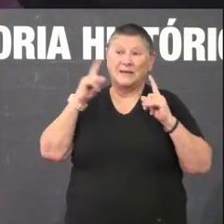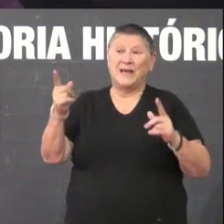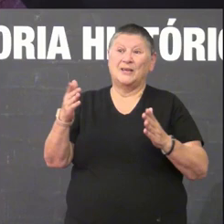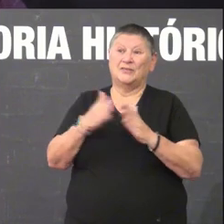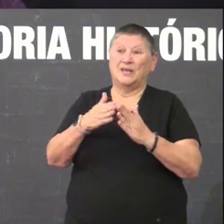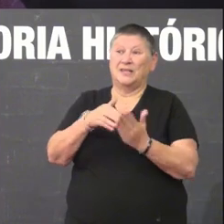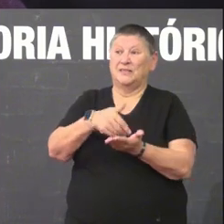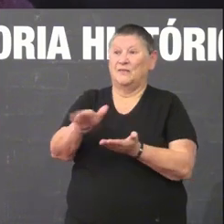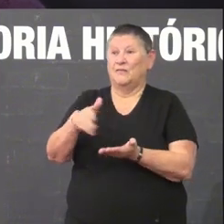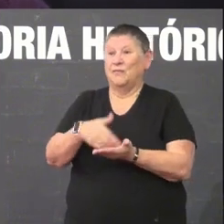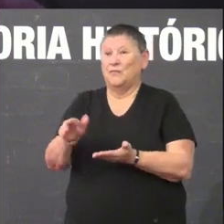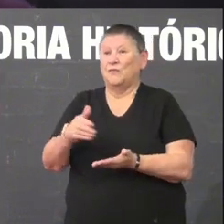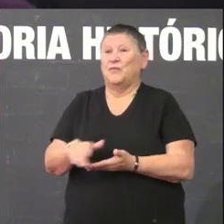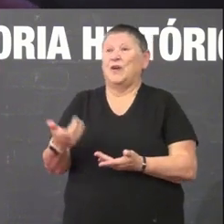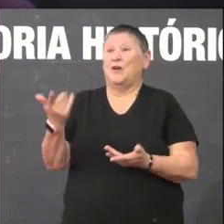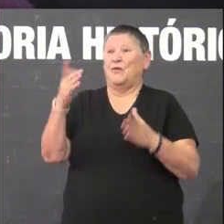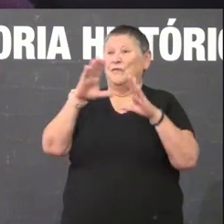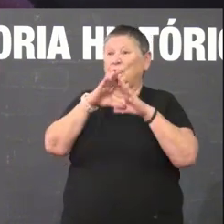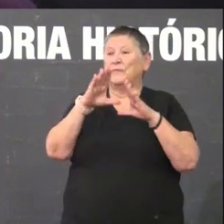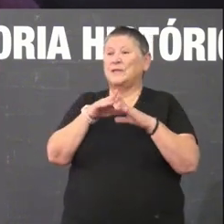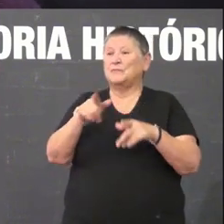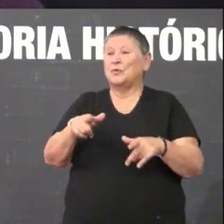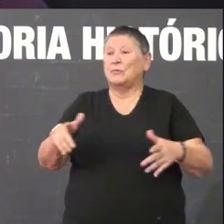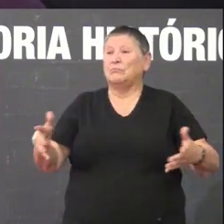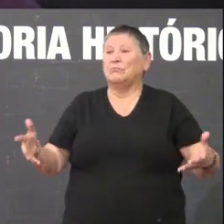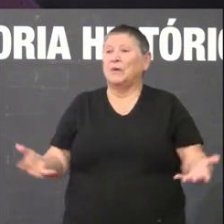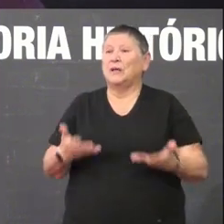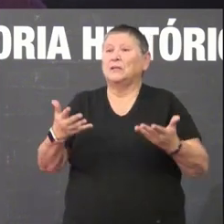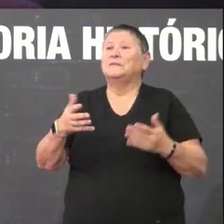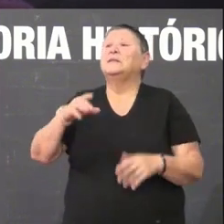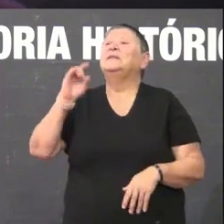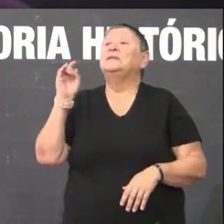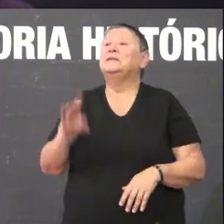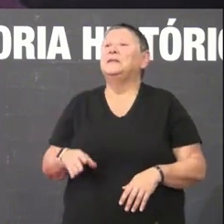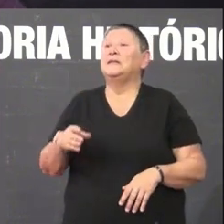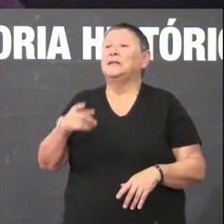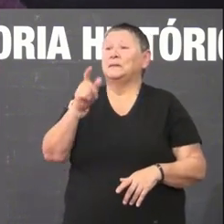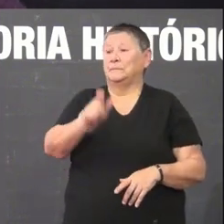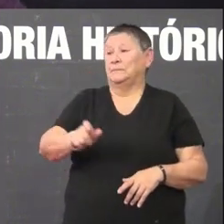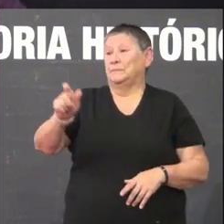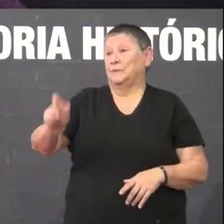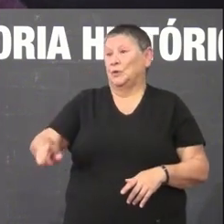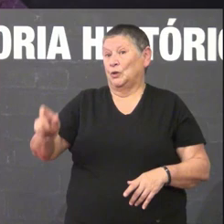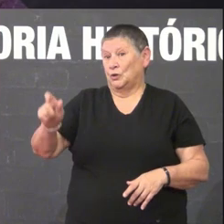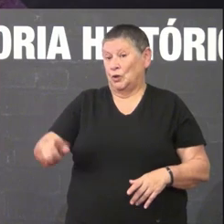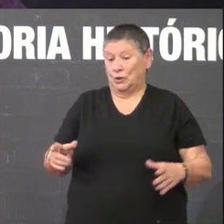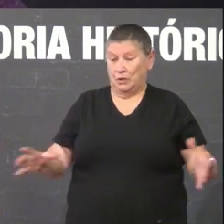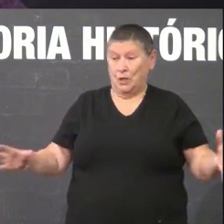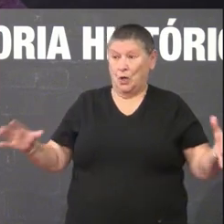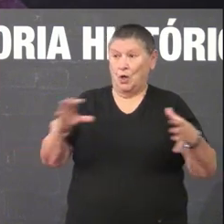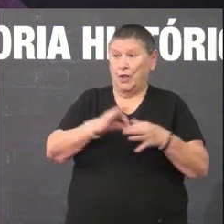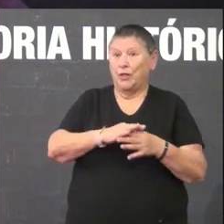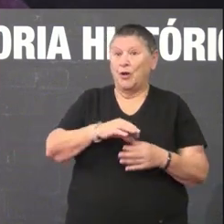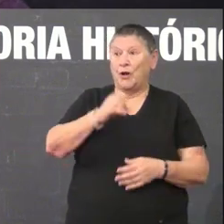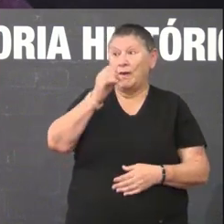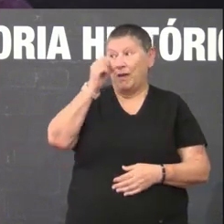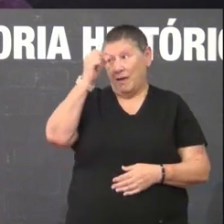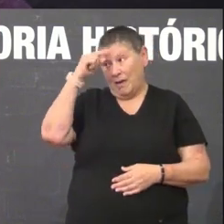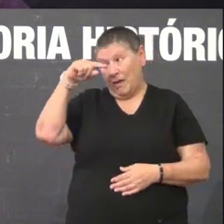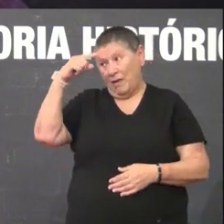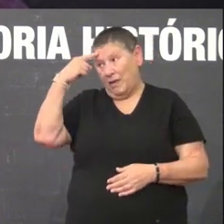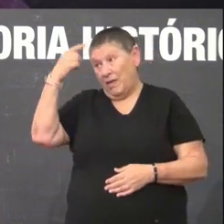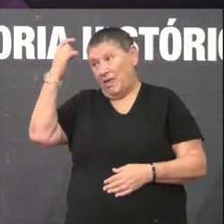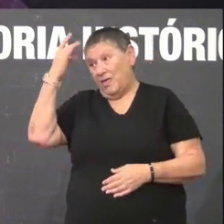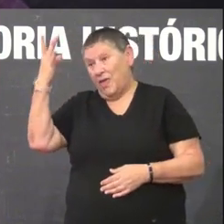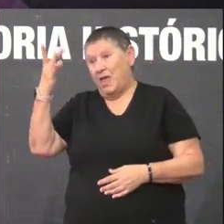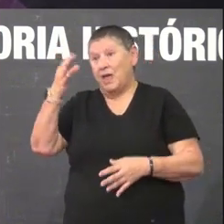proceso en Argentina lo que activa los imaginarios emancipadores en la población y determinadas ideas de Justicia